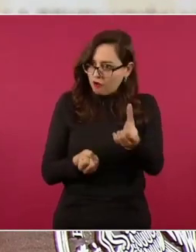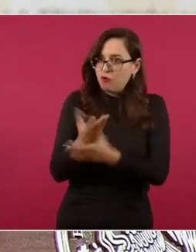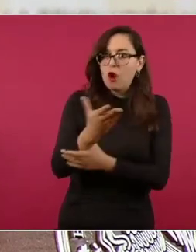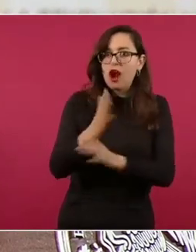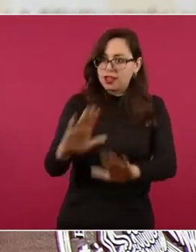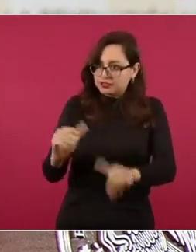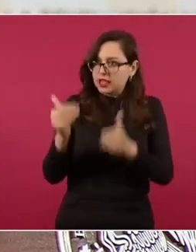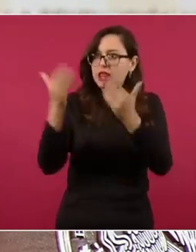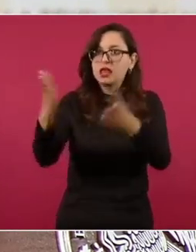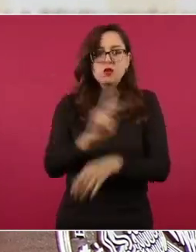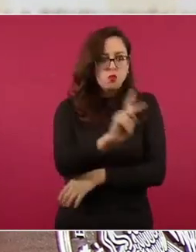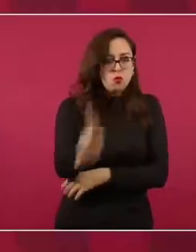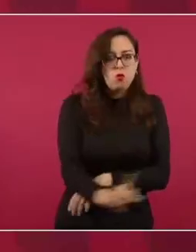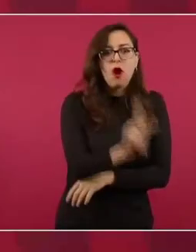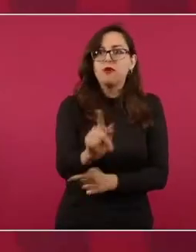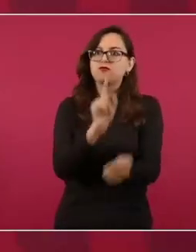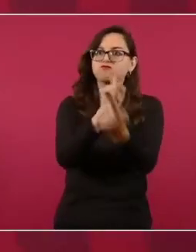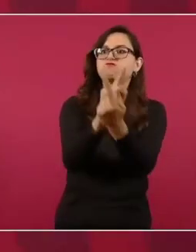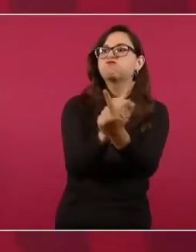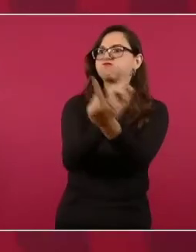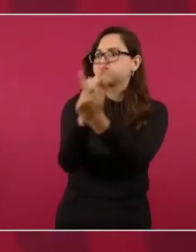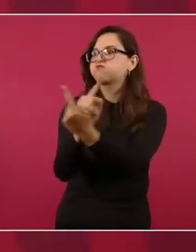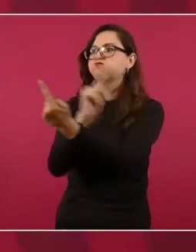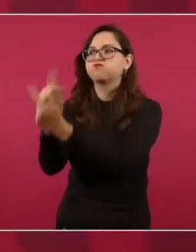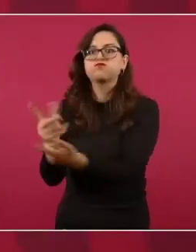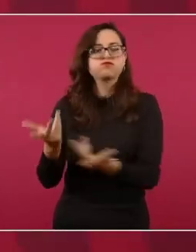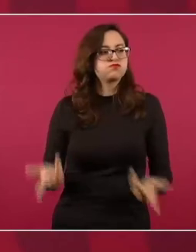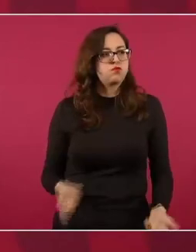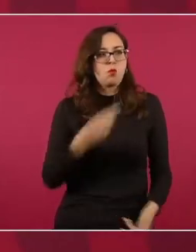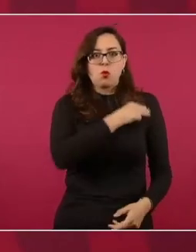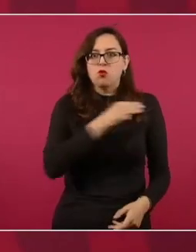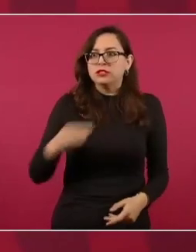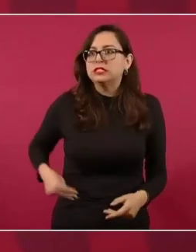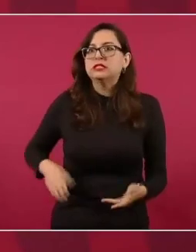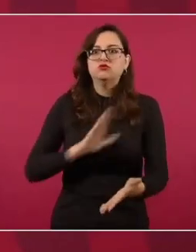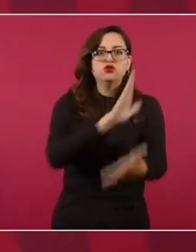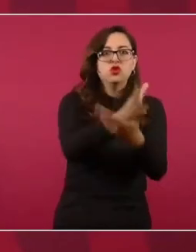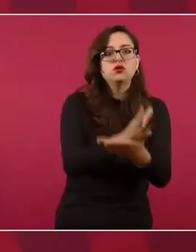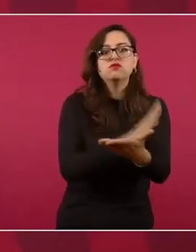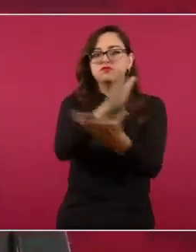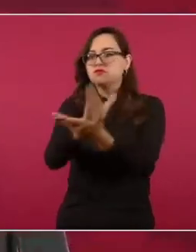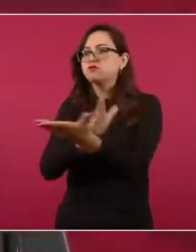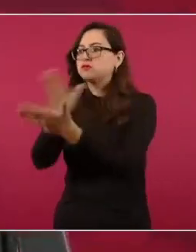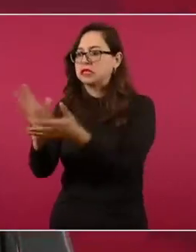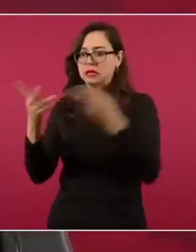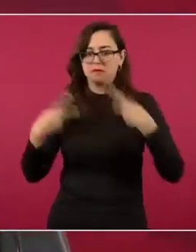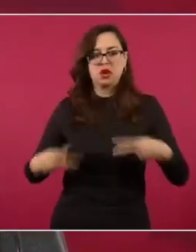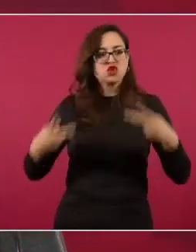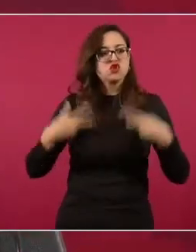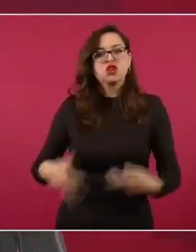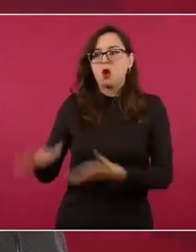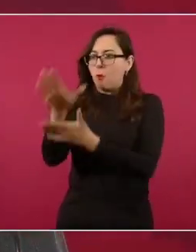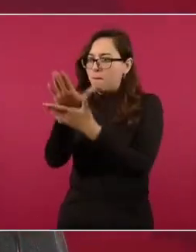hay que estar haciendo recorridos a ras de tierra,